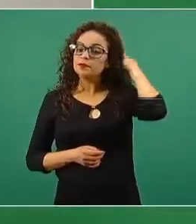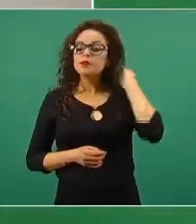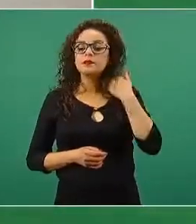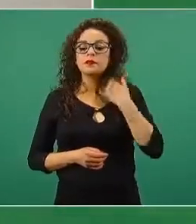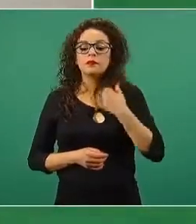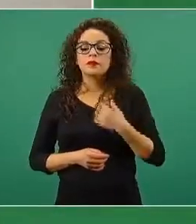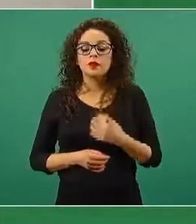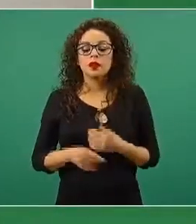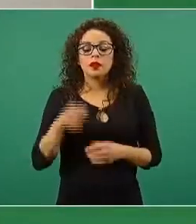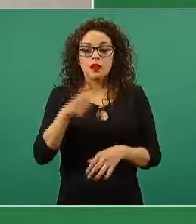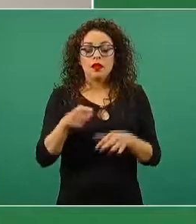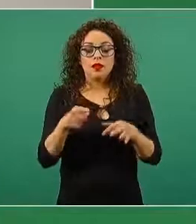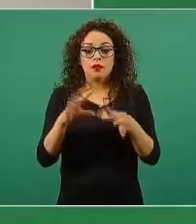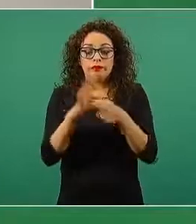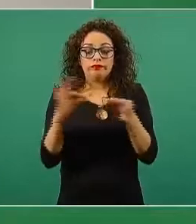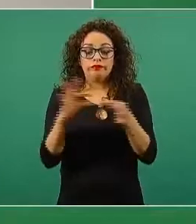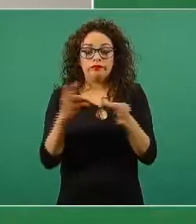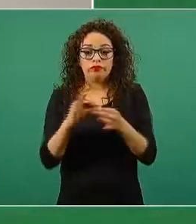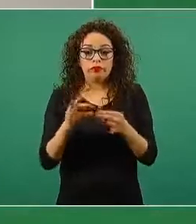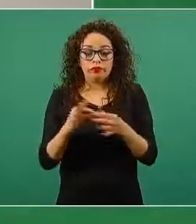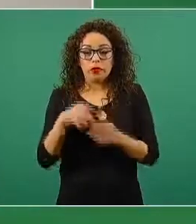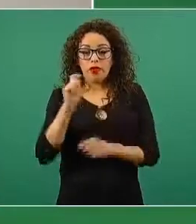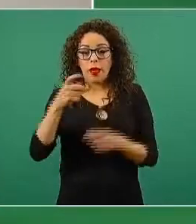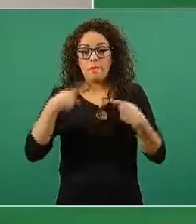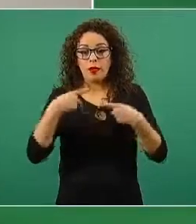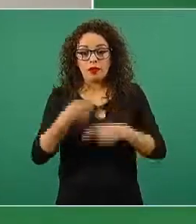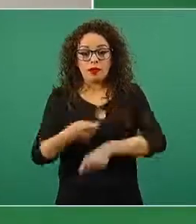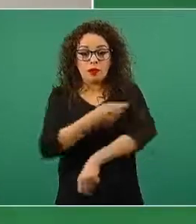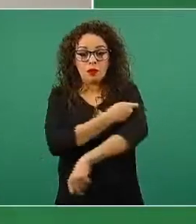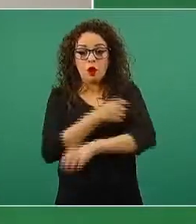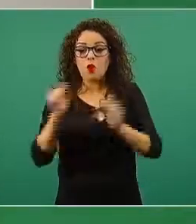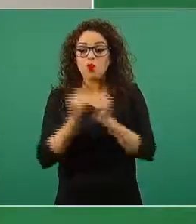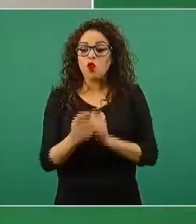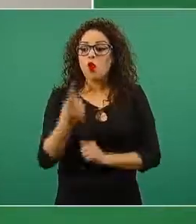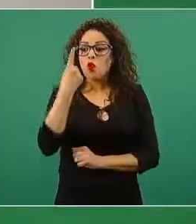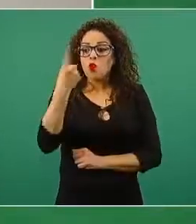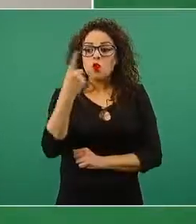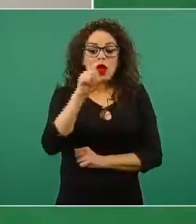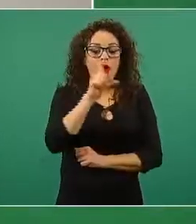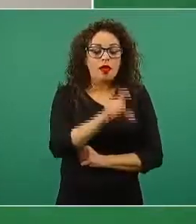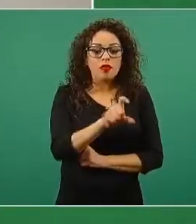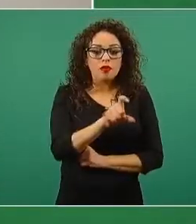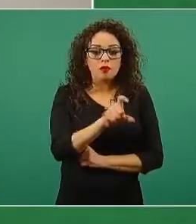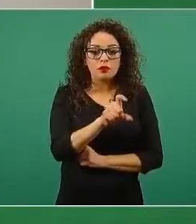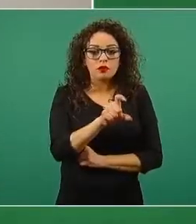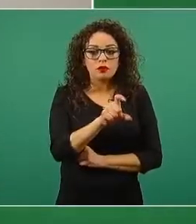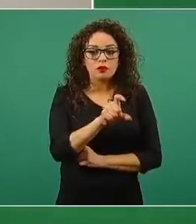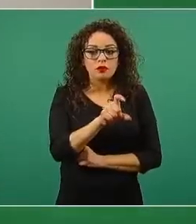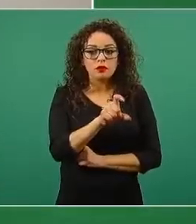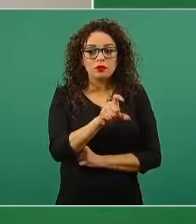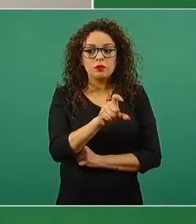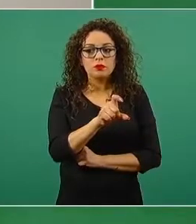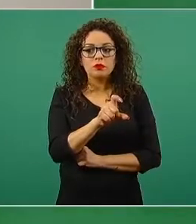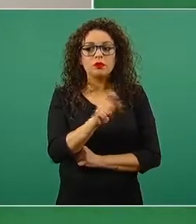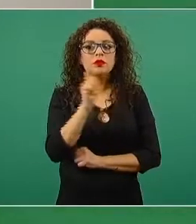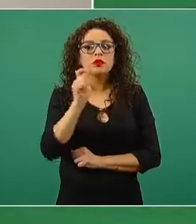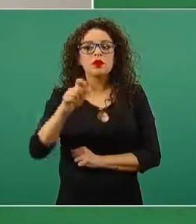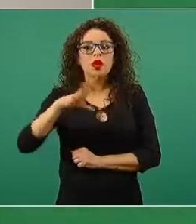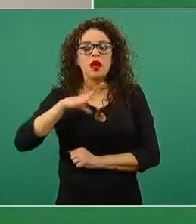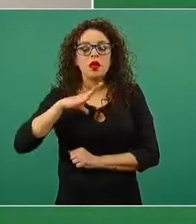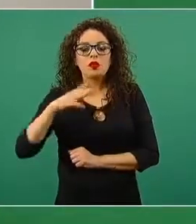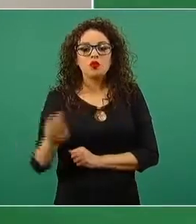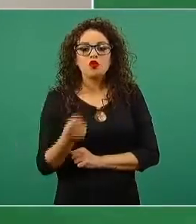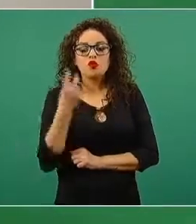comparte es de personas vacunadas con al menos una dosis, con al menos de los esquemas que tienen, que cuentan con